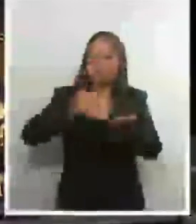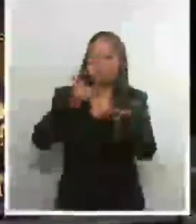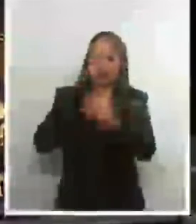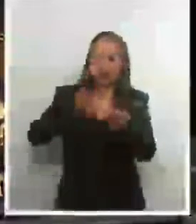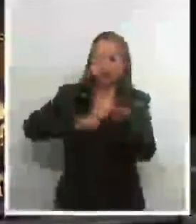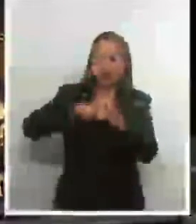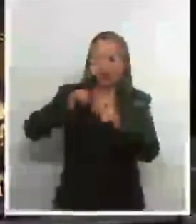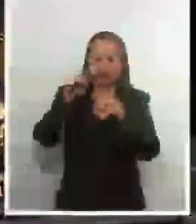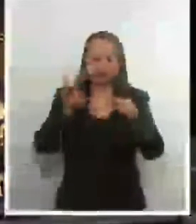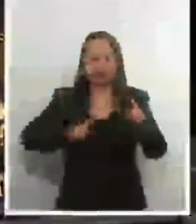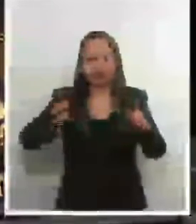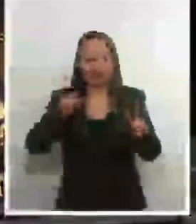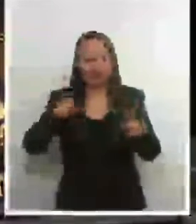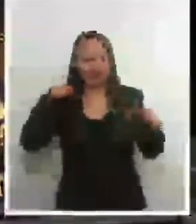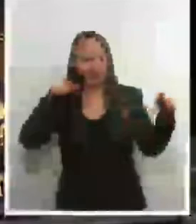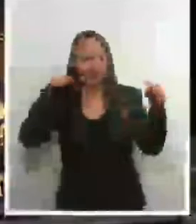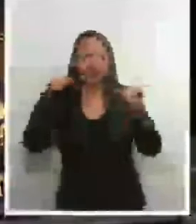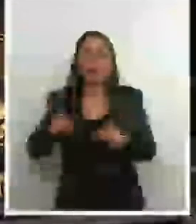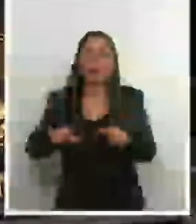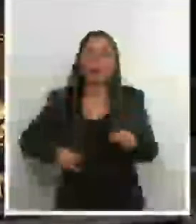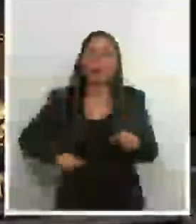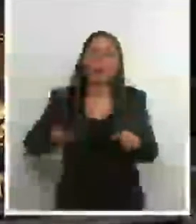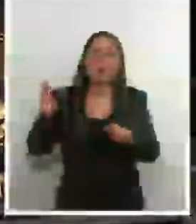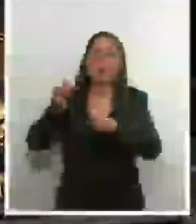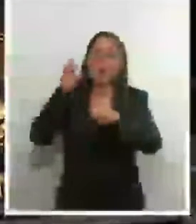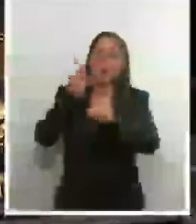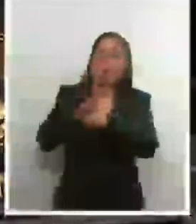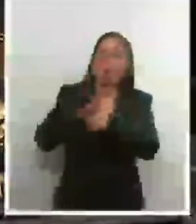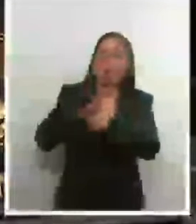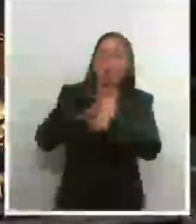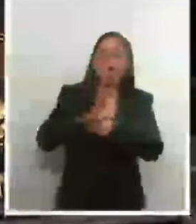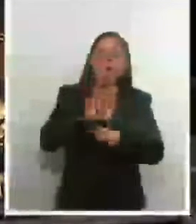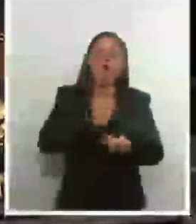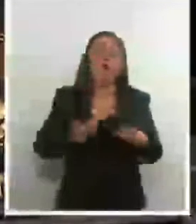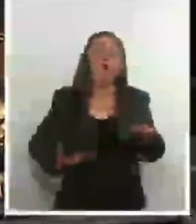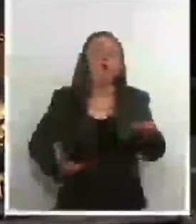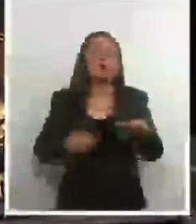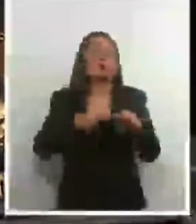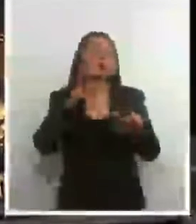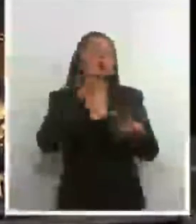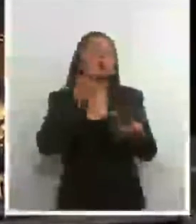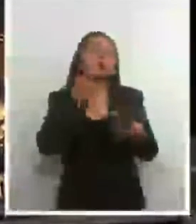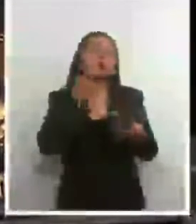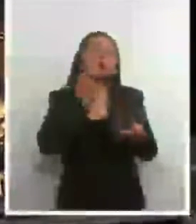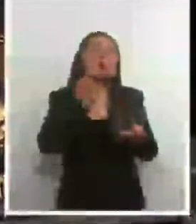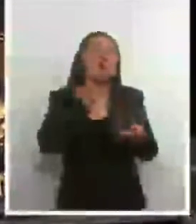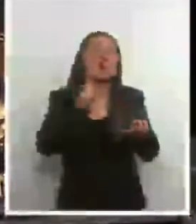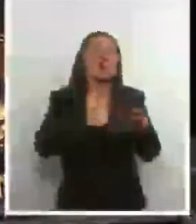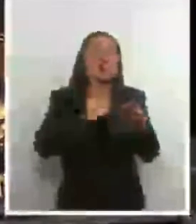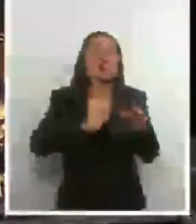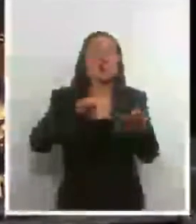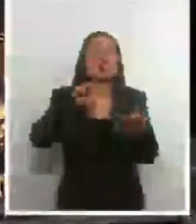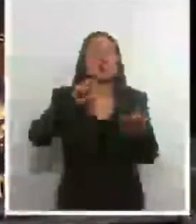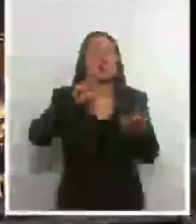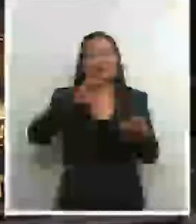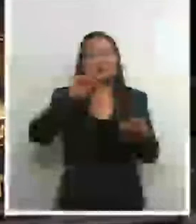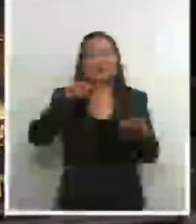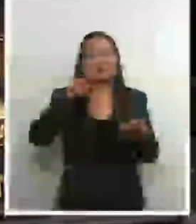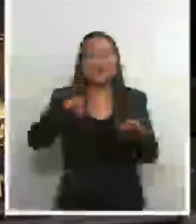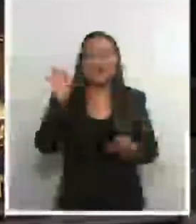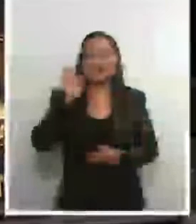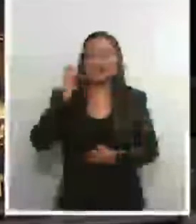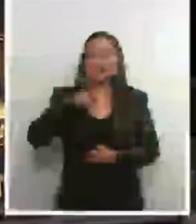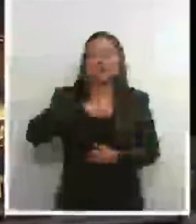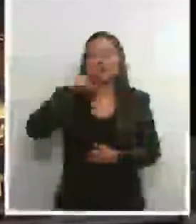país, la sede de los poderes federales. Entonces, por eso, en un acto de ilusión, presidente y